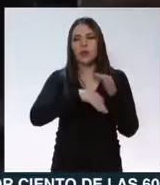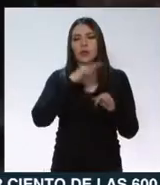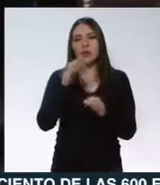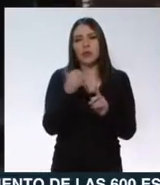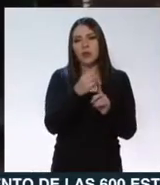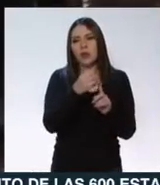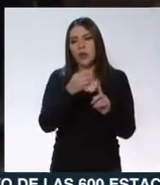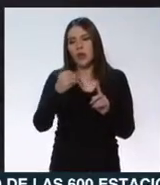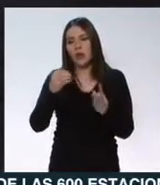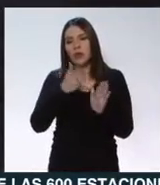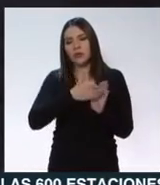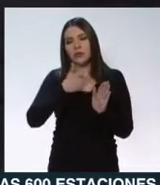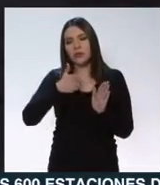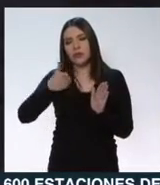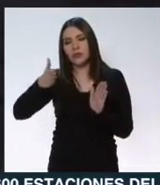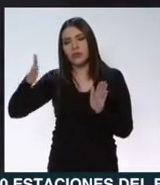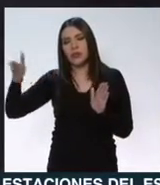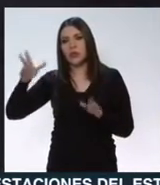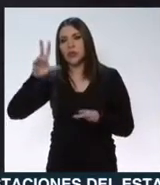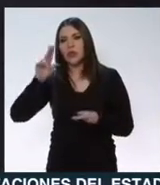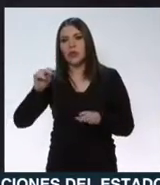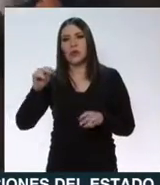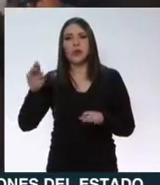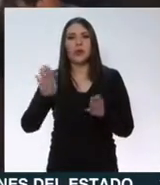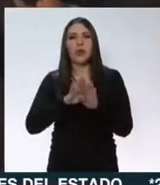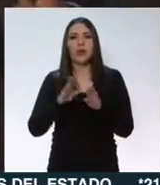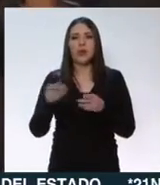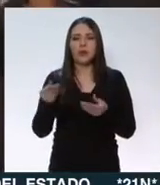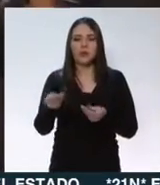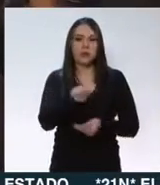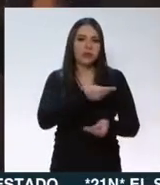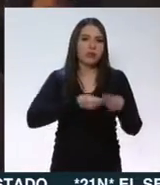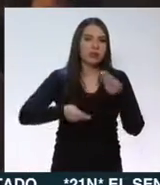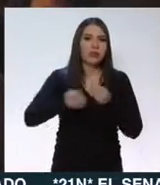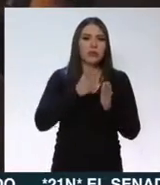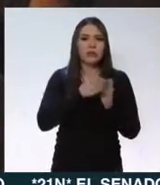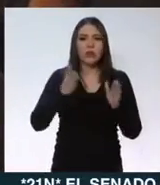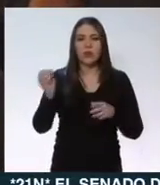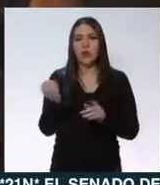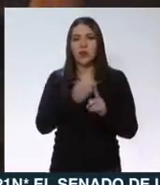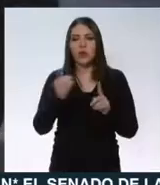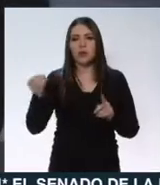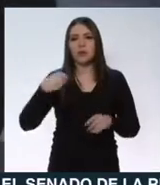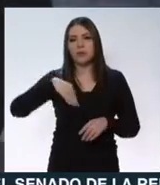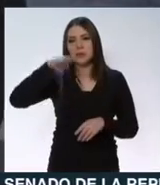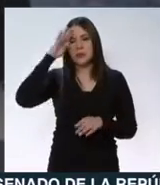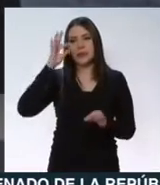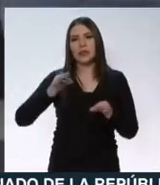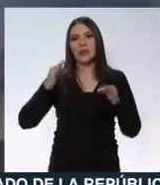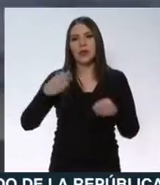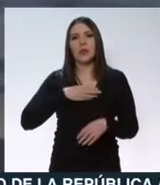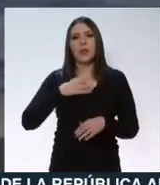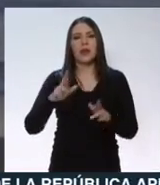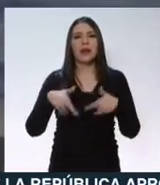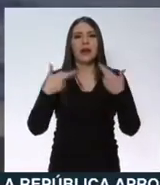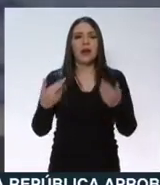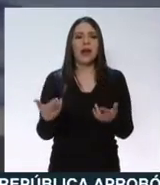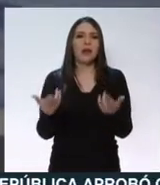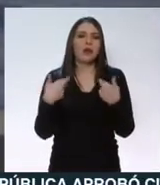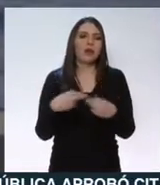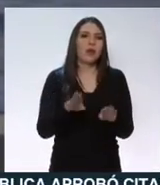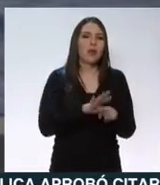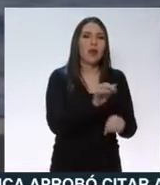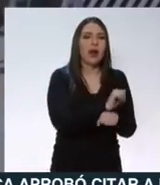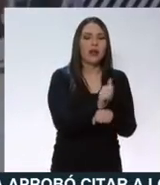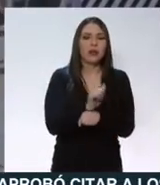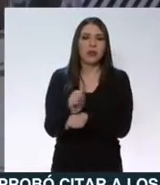hacerlo en orden cronológico y sin compartirnos el guión, creo que fue un gran regalo que nos dio como actores. Claro, y sin duda